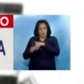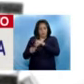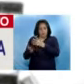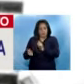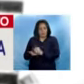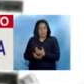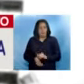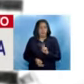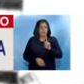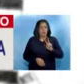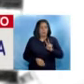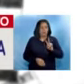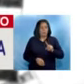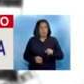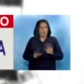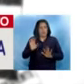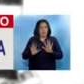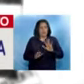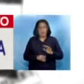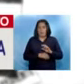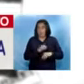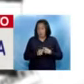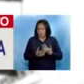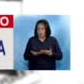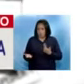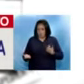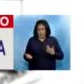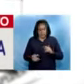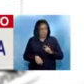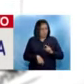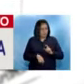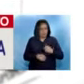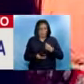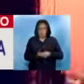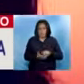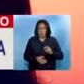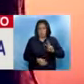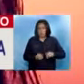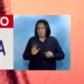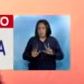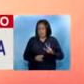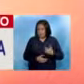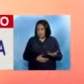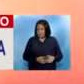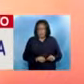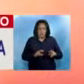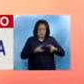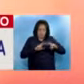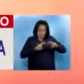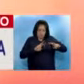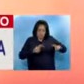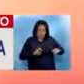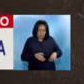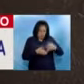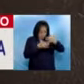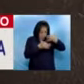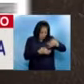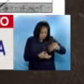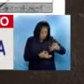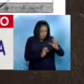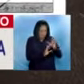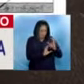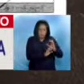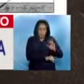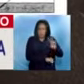entre el 2007 al 2022, fue cancelado anticipadamente en el 2013. La unidad de inteligencia financiera estableció que entre octubre